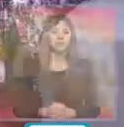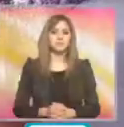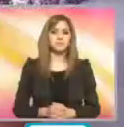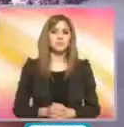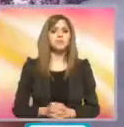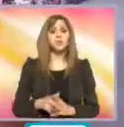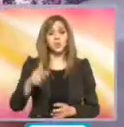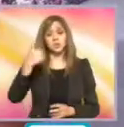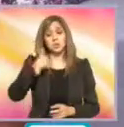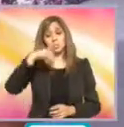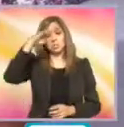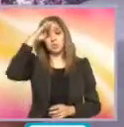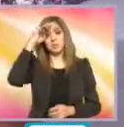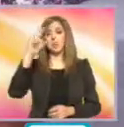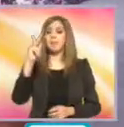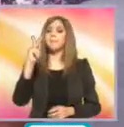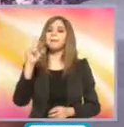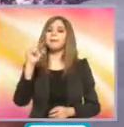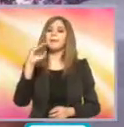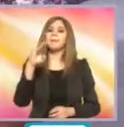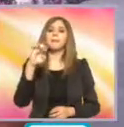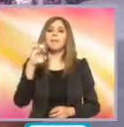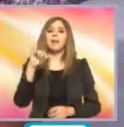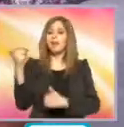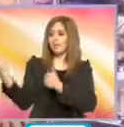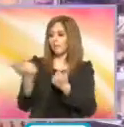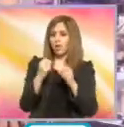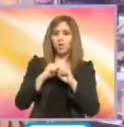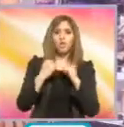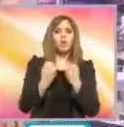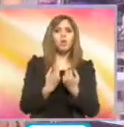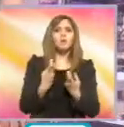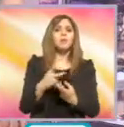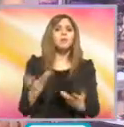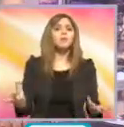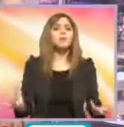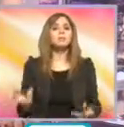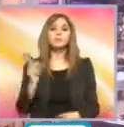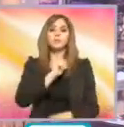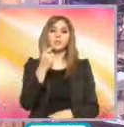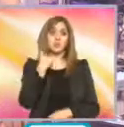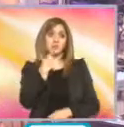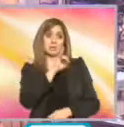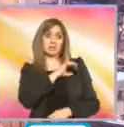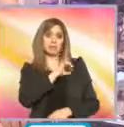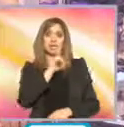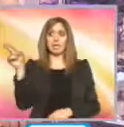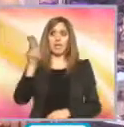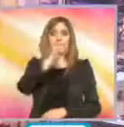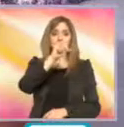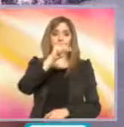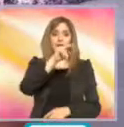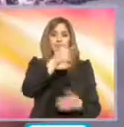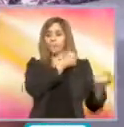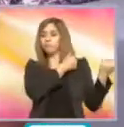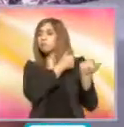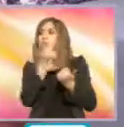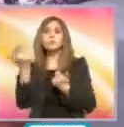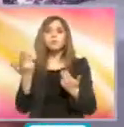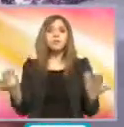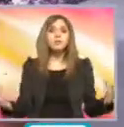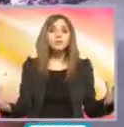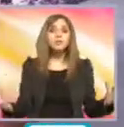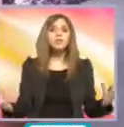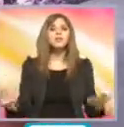Yo pensé que Pamela se iba a regresar con la charola de donas, pero no. Te las pedimos, No. Pamela. Tengo miedo porque Daniel se quedó con ella. Y Bueno. no, ya. Karen, luego